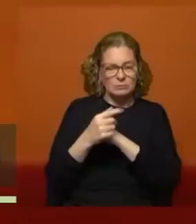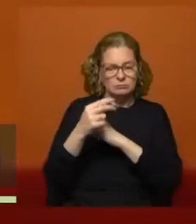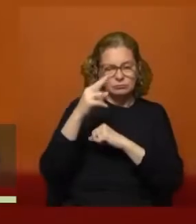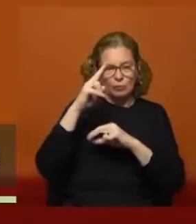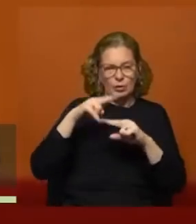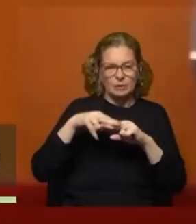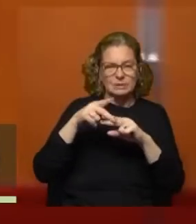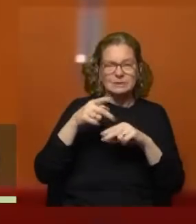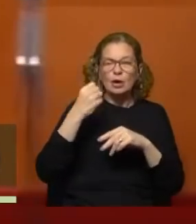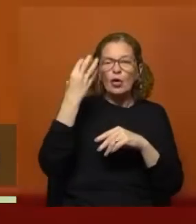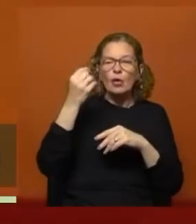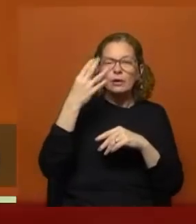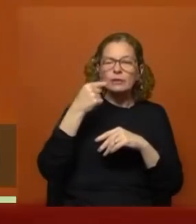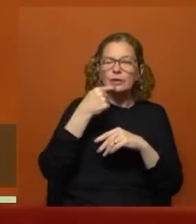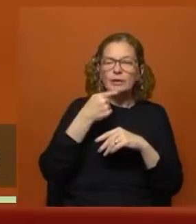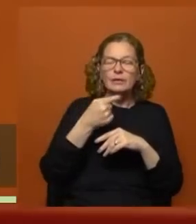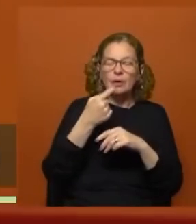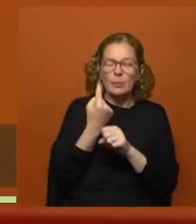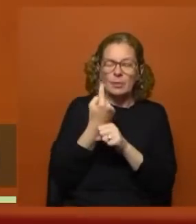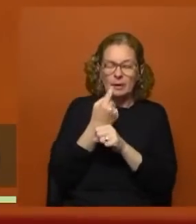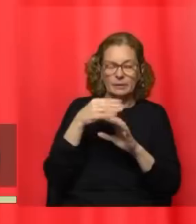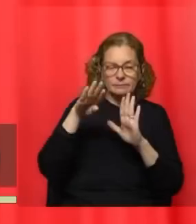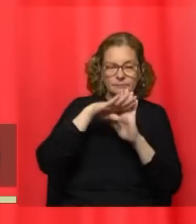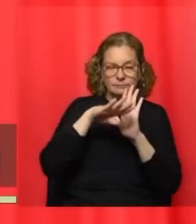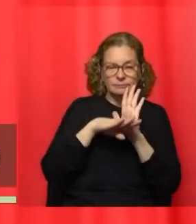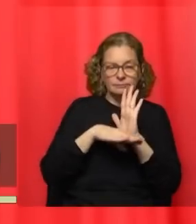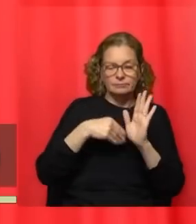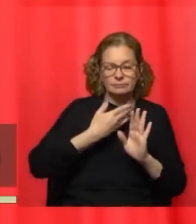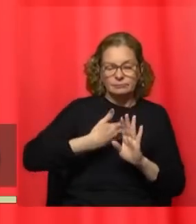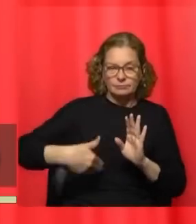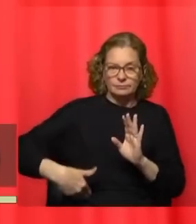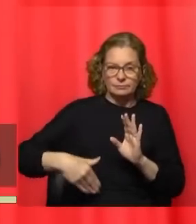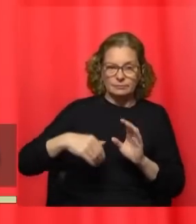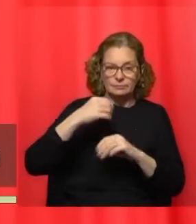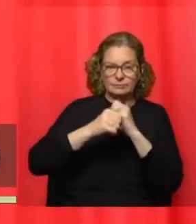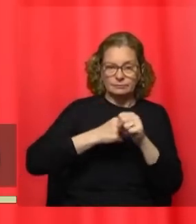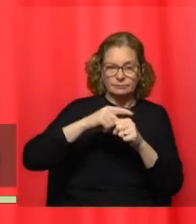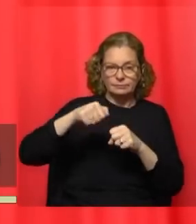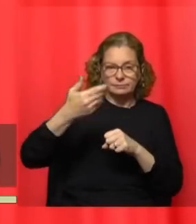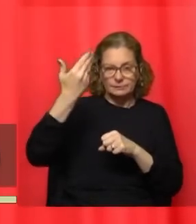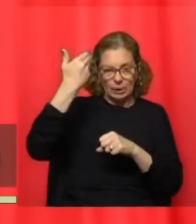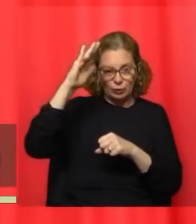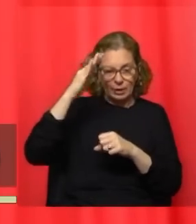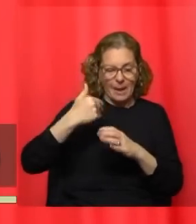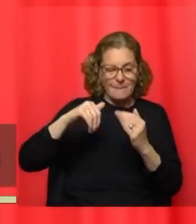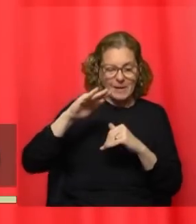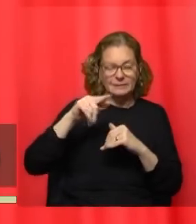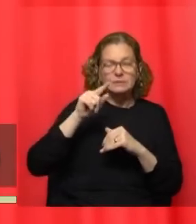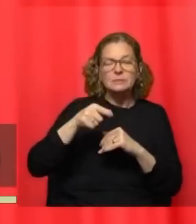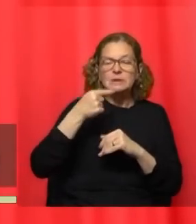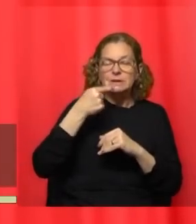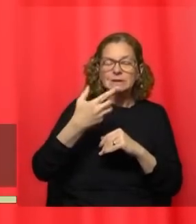en este congreso se definen las principales líneas de acción del gobierno chino los próximos años y sus máximas autoridades lo que